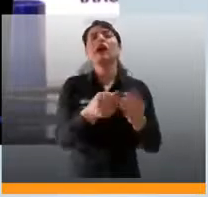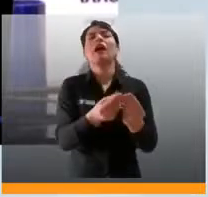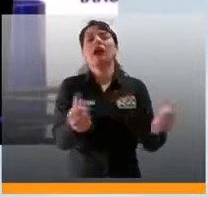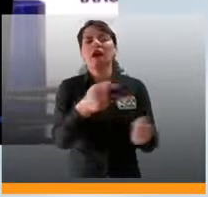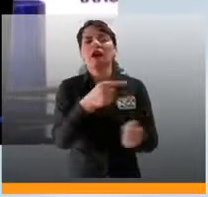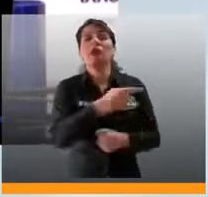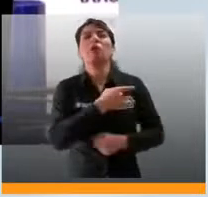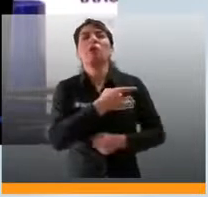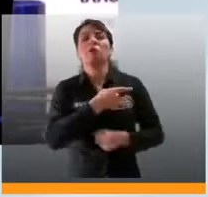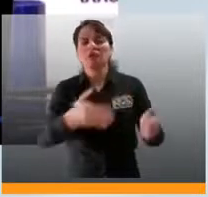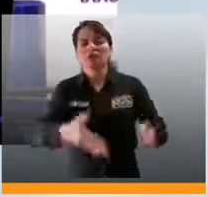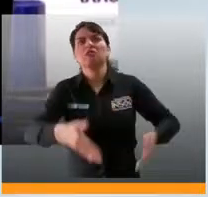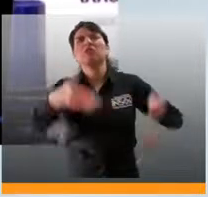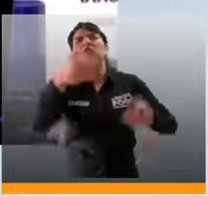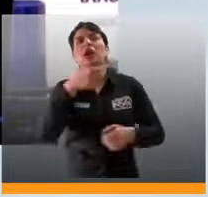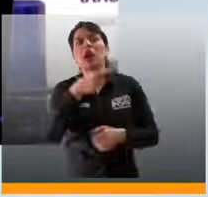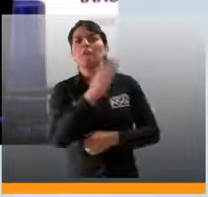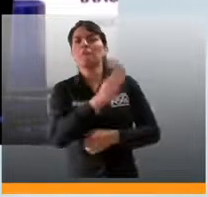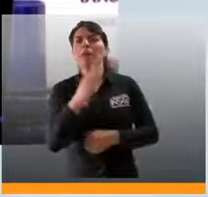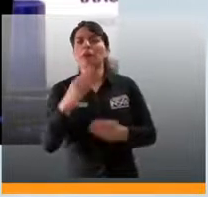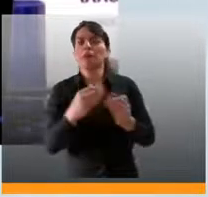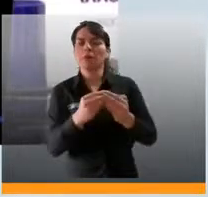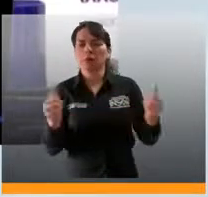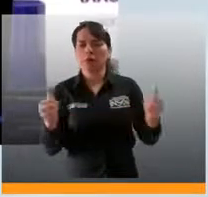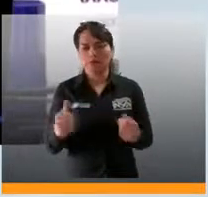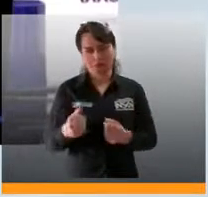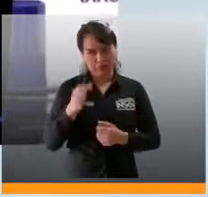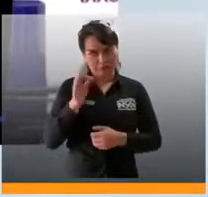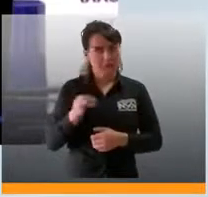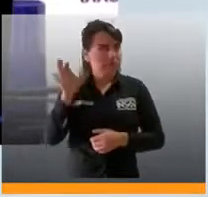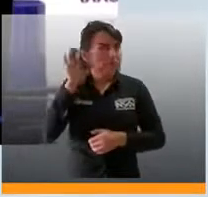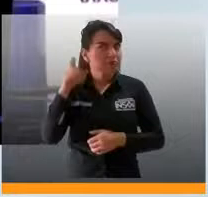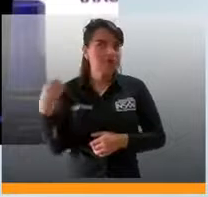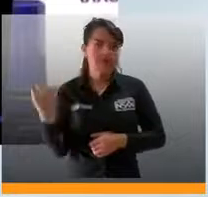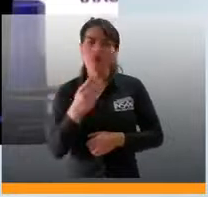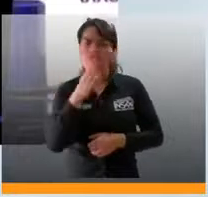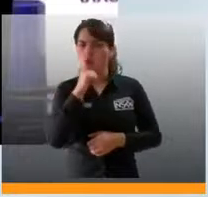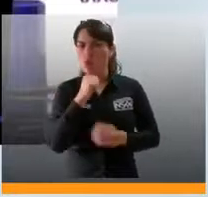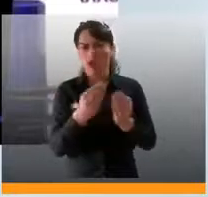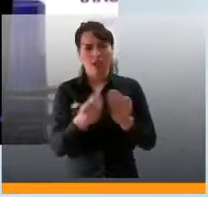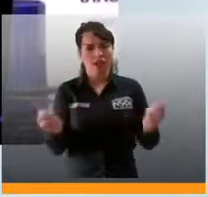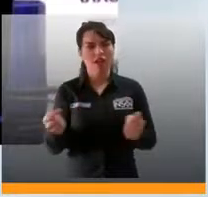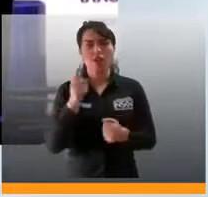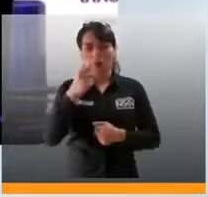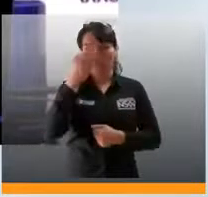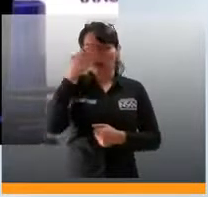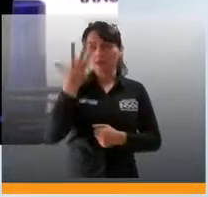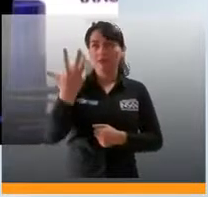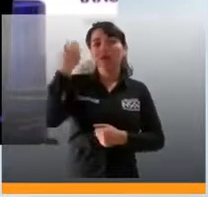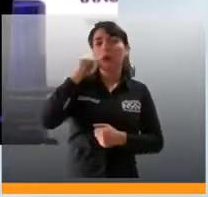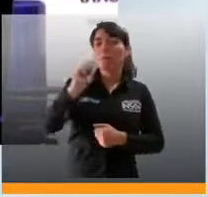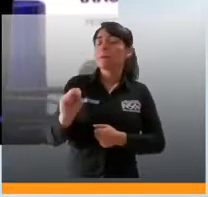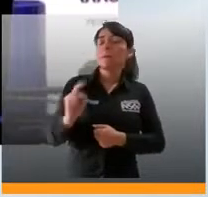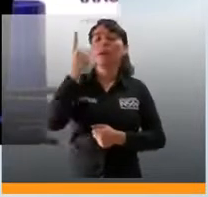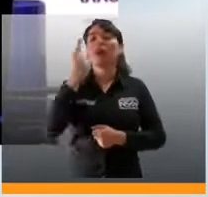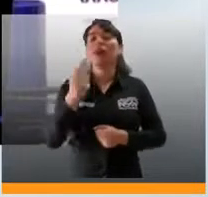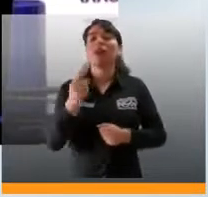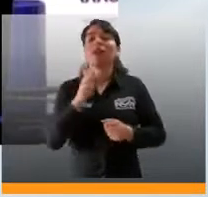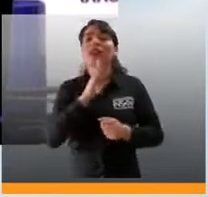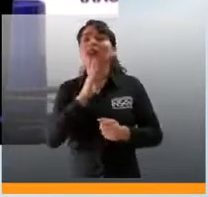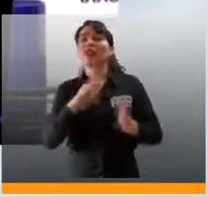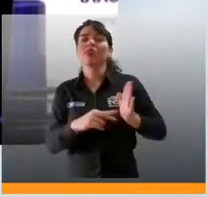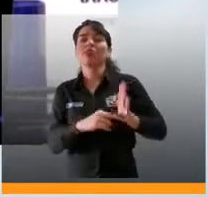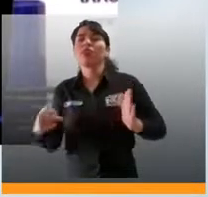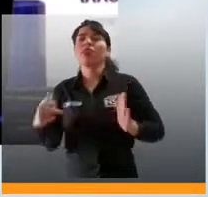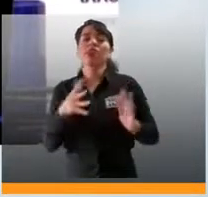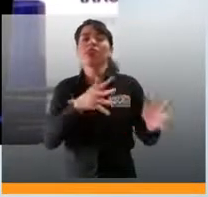universidades físicas y de la biblioteca. Eso nunca va a desaparecer, porque la primera tecnología de enseñanza y de formación son los maestros. Es